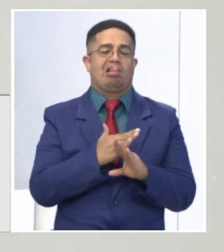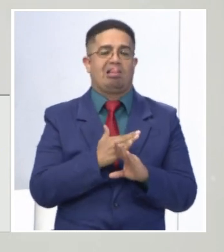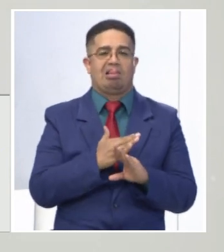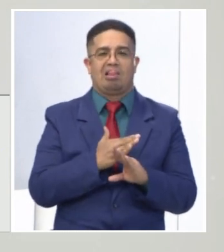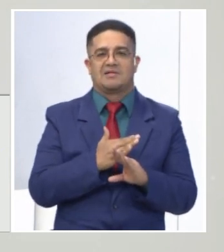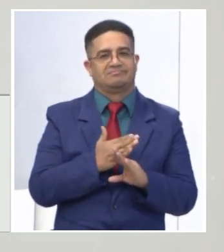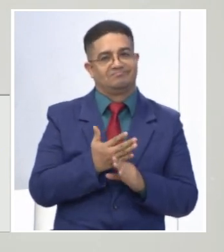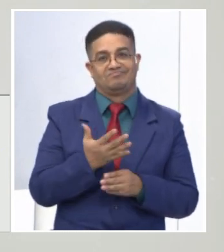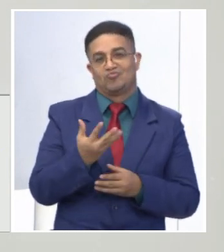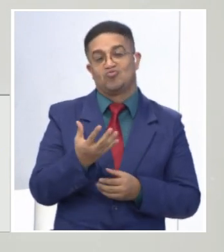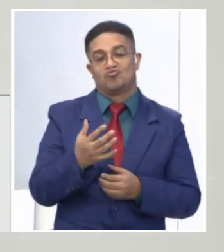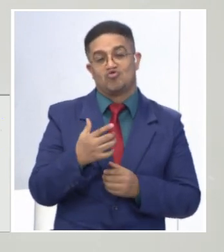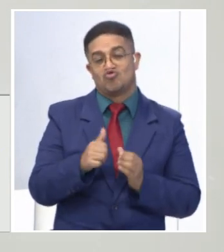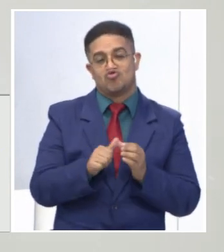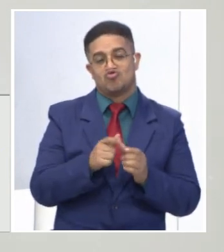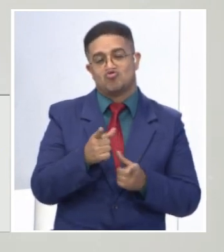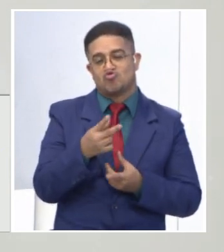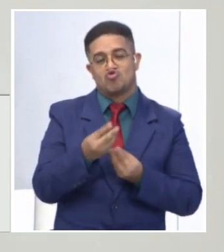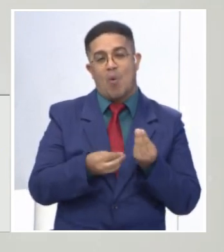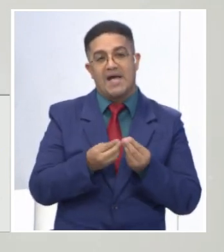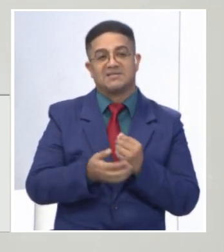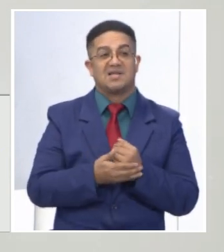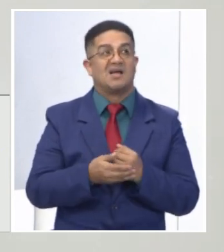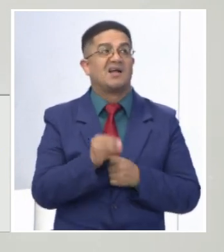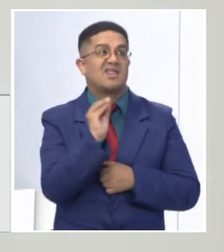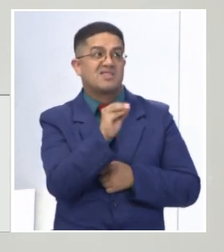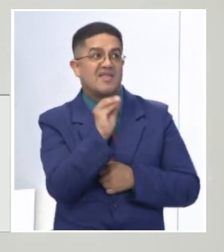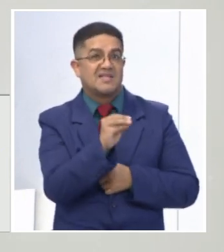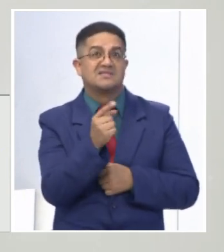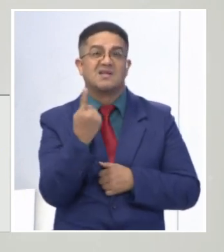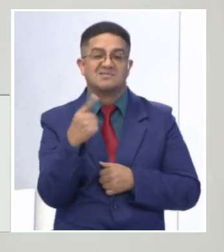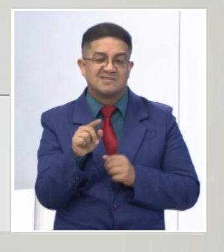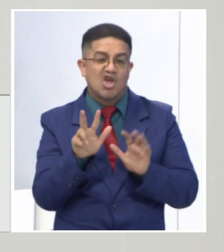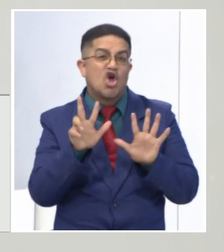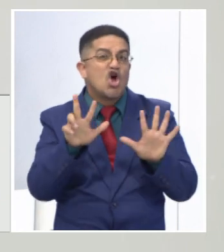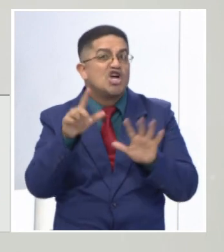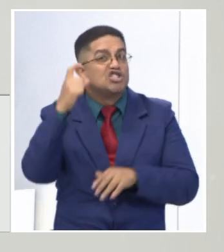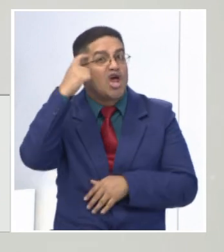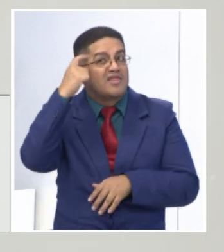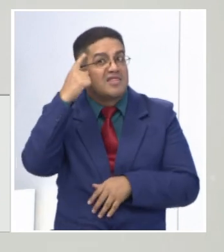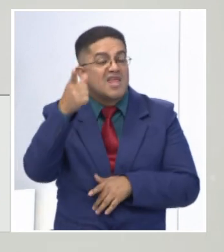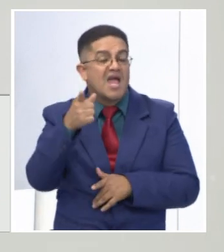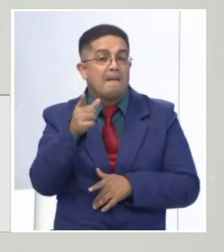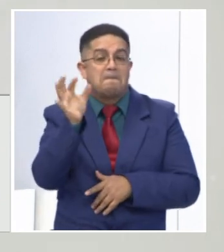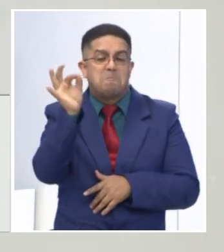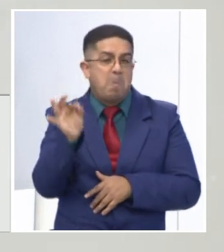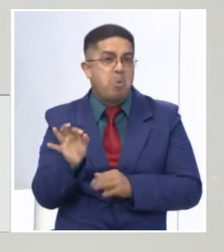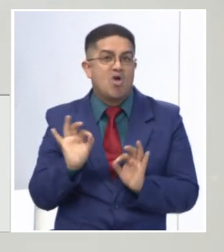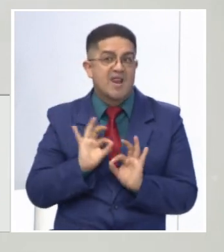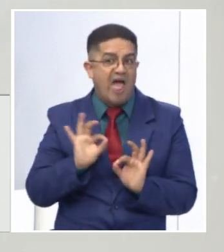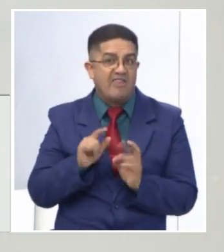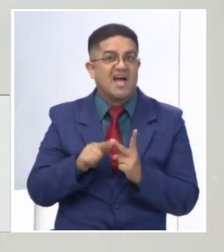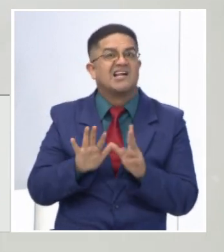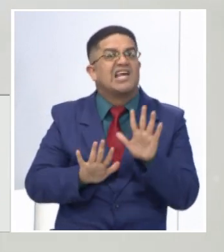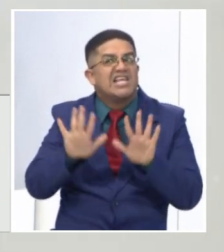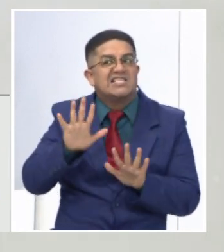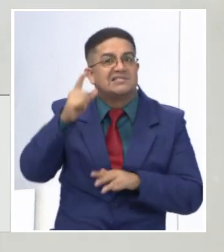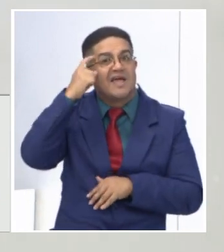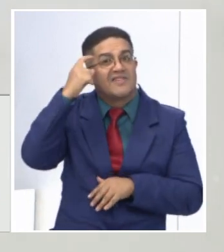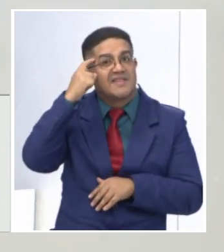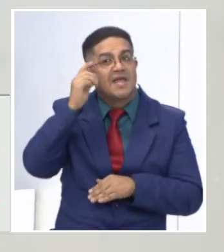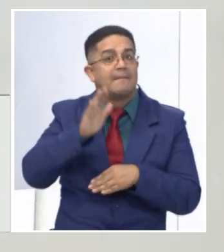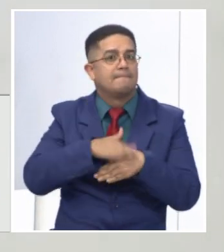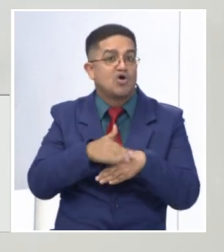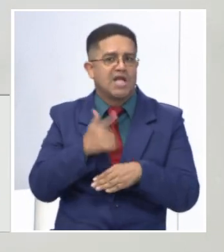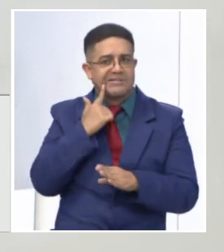de la defecación. Entonces son esos niños que te avisan y te dicen, mira, tiene más de 8 días, tiene 10 días, tiene 15 días sin evacuar porque comienzan a bloquear